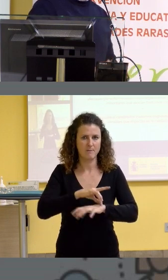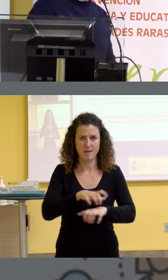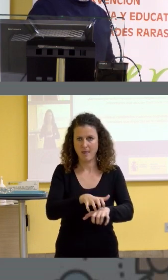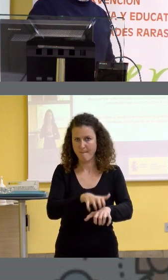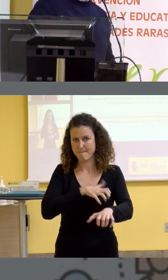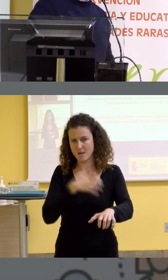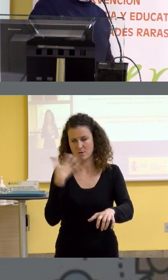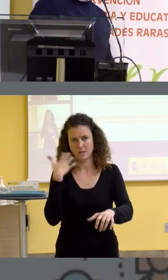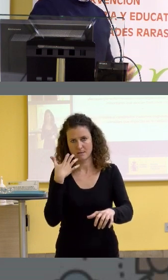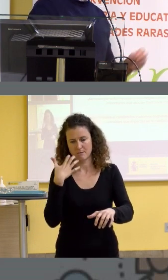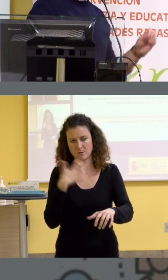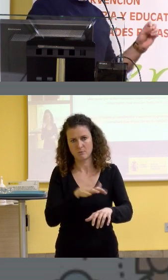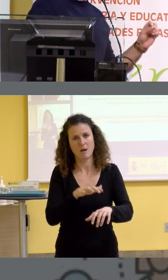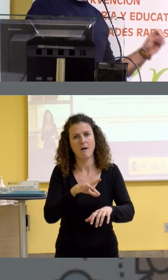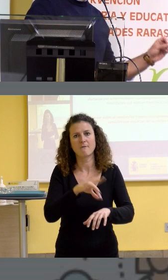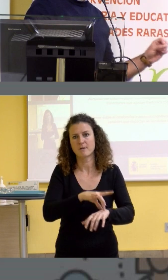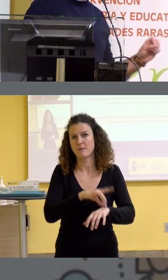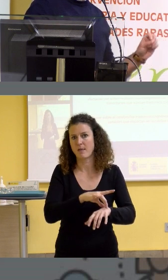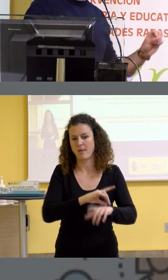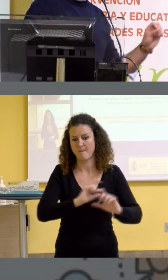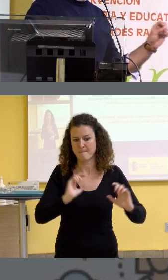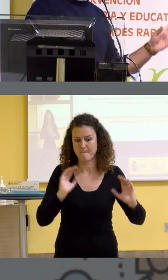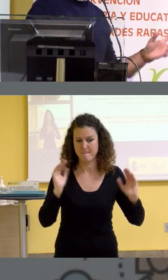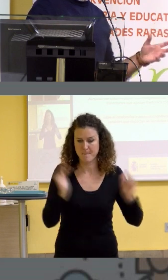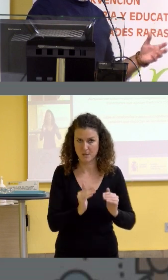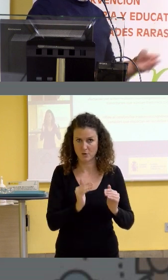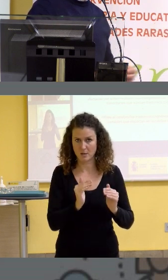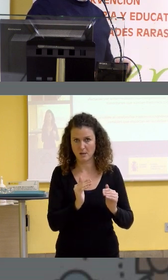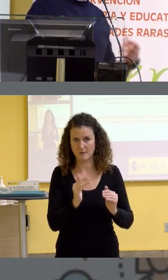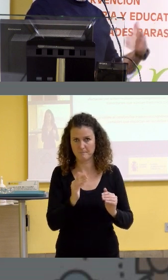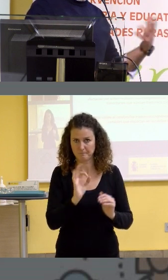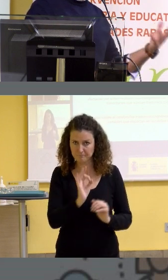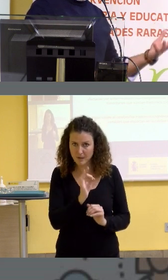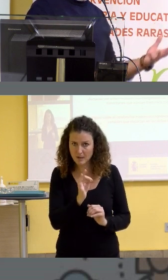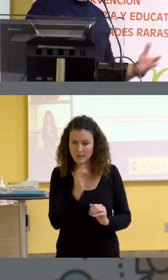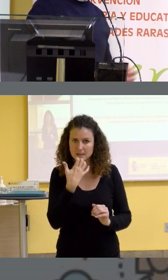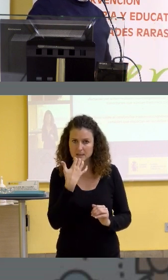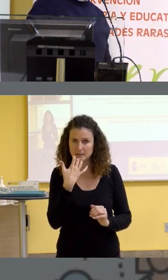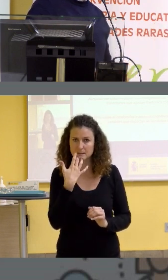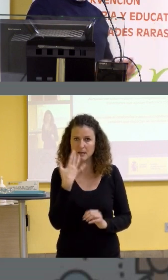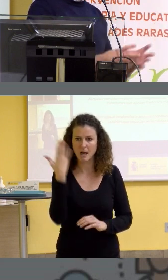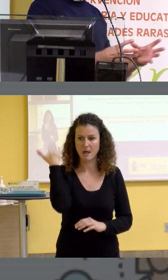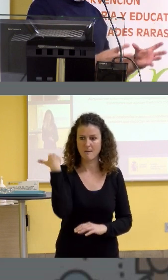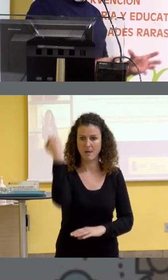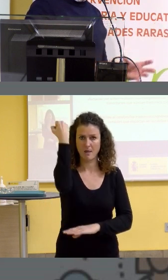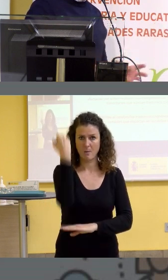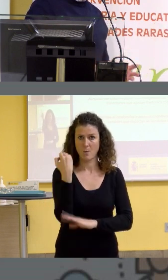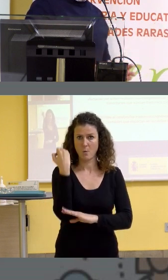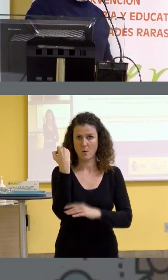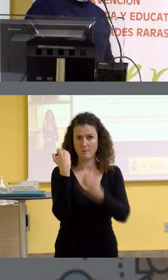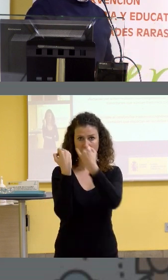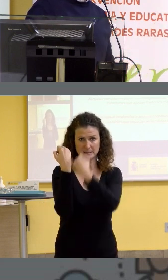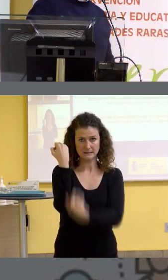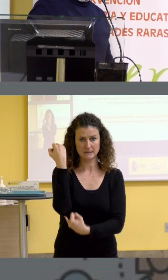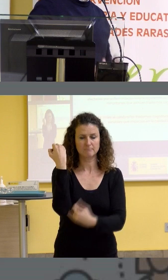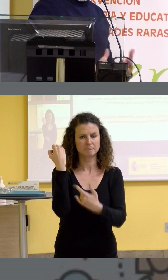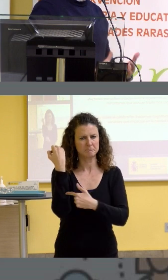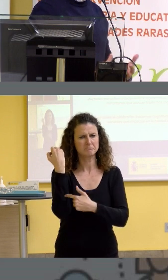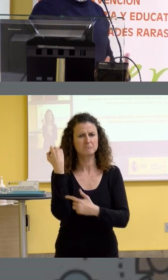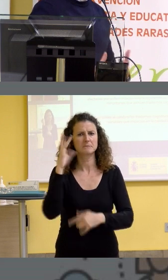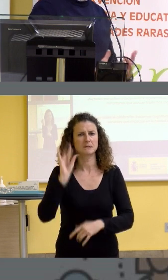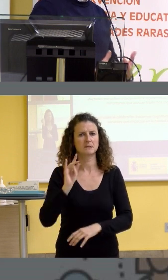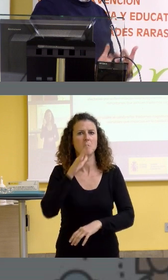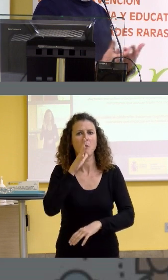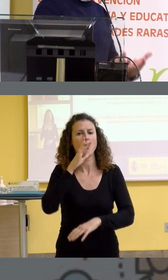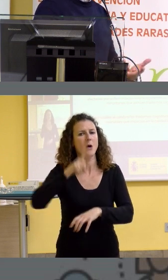de enfermedades minoritarias. Sí es cierto que para una de ellas, para la atrofia muscular espinal, por sus características,